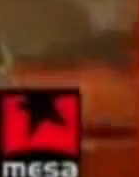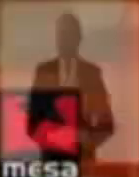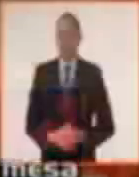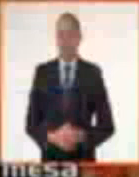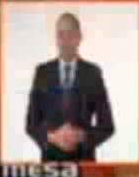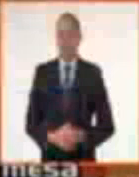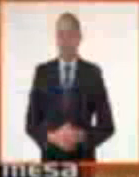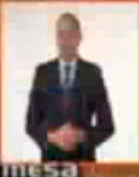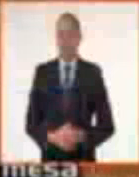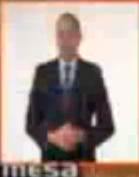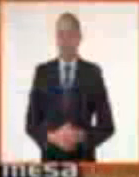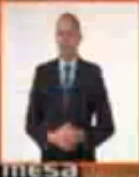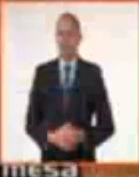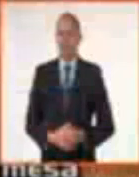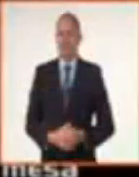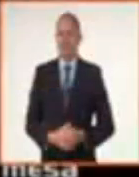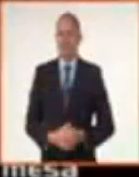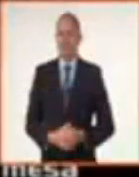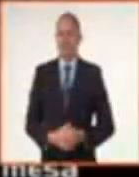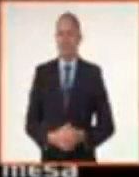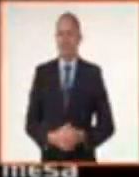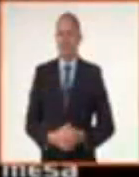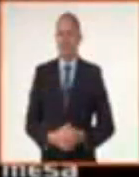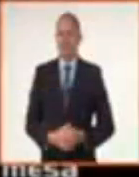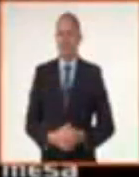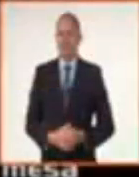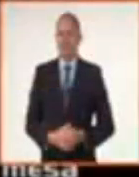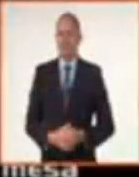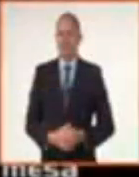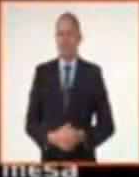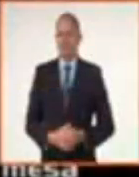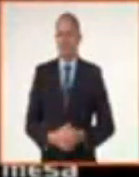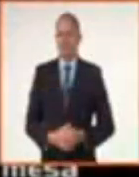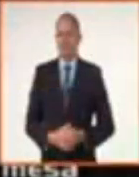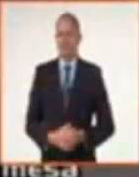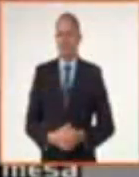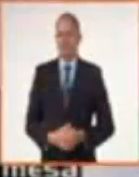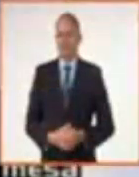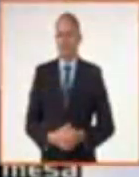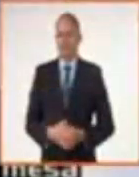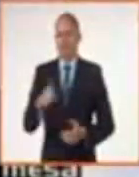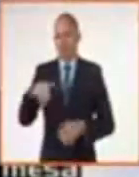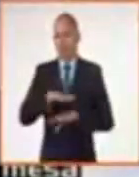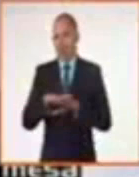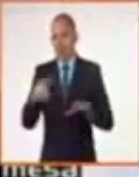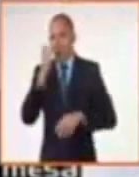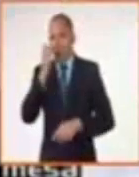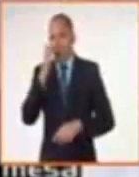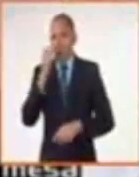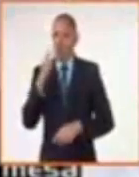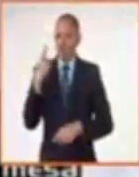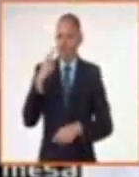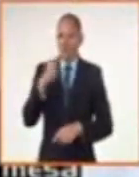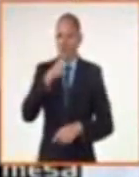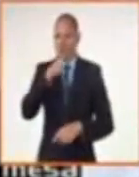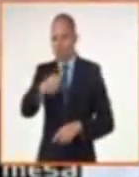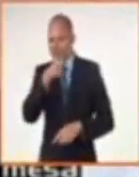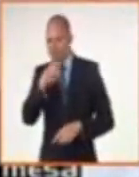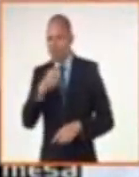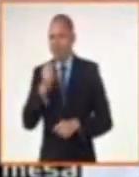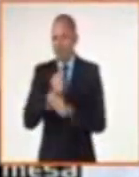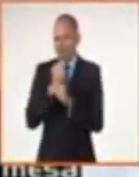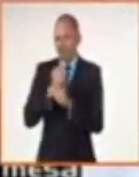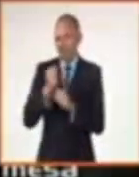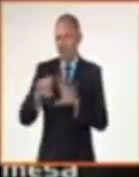Bueno, ha fallecido, hemos conocido esta noticia, el destacado periodista, intelectual y también gran amigo